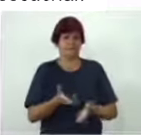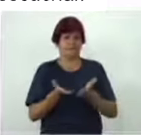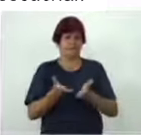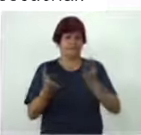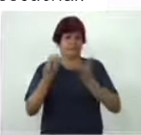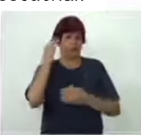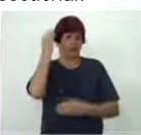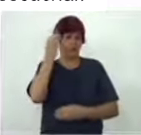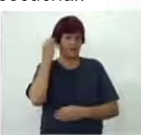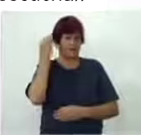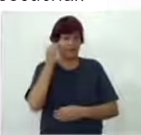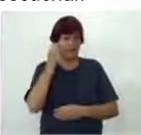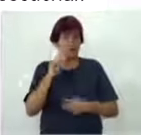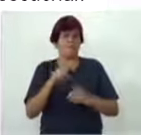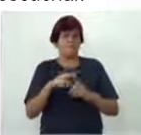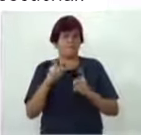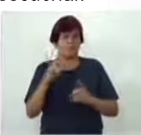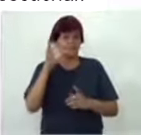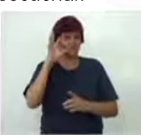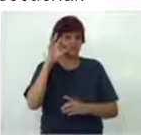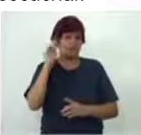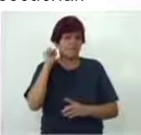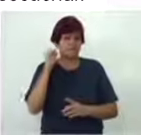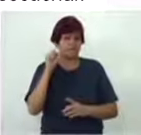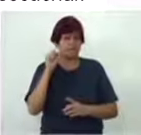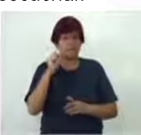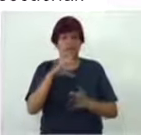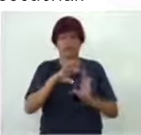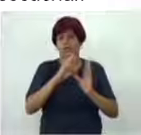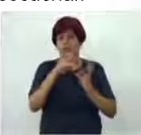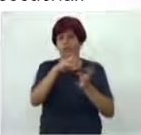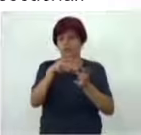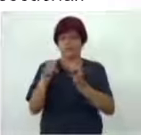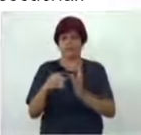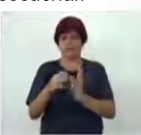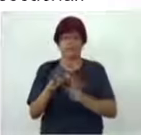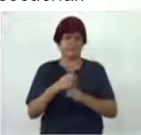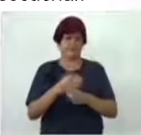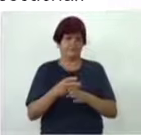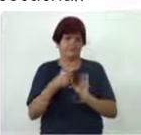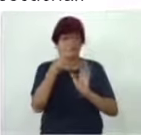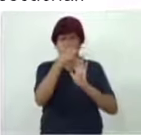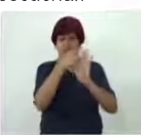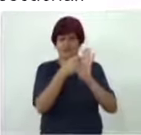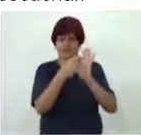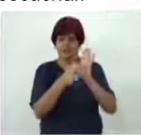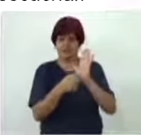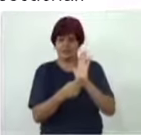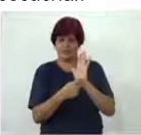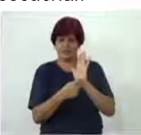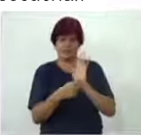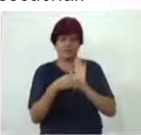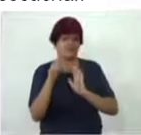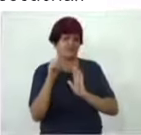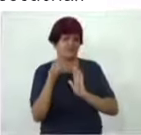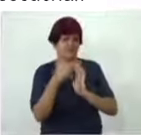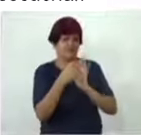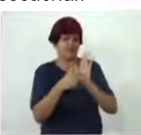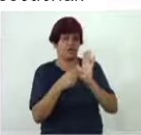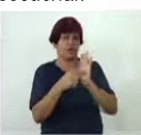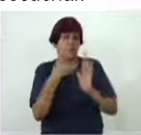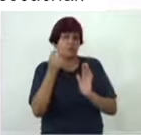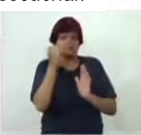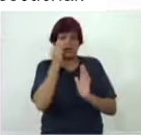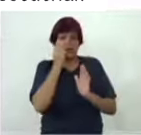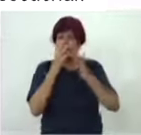desarrollo de su pensamiento, puesto que comprenden que los objetos tienen varias características y que de estas, a veces, una es la